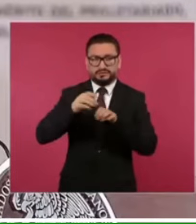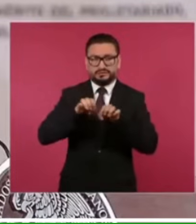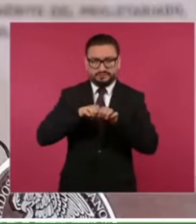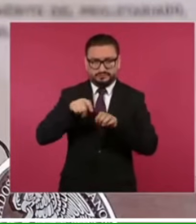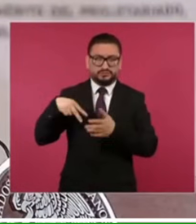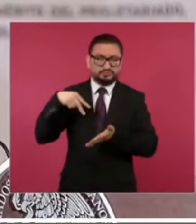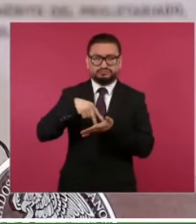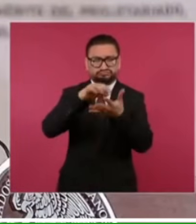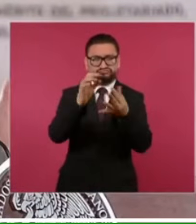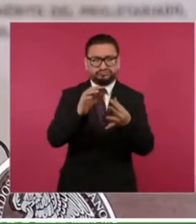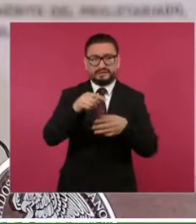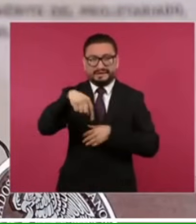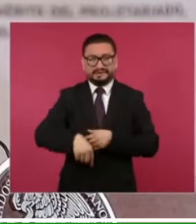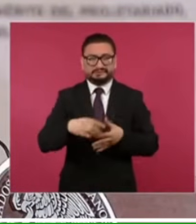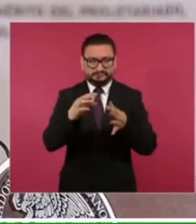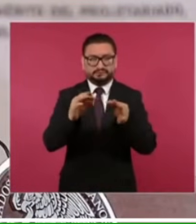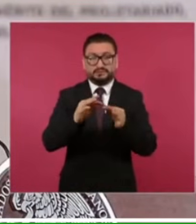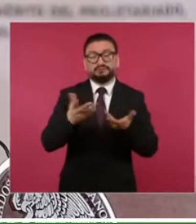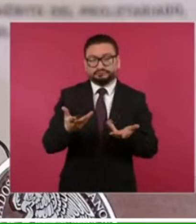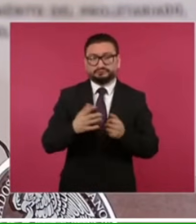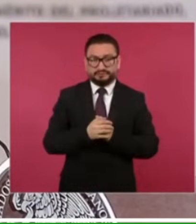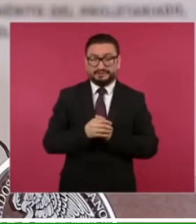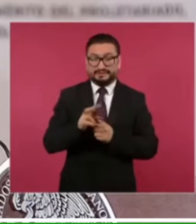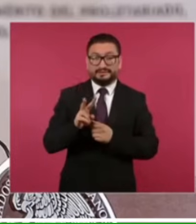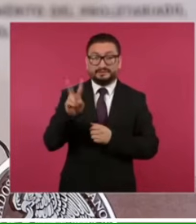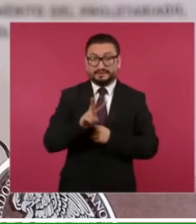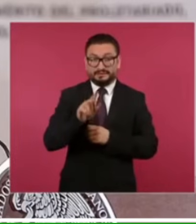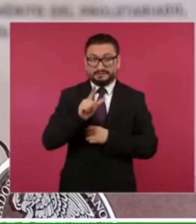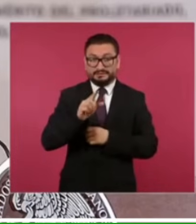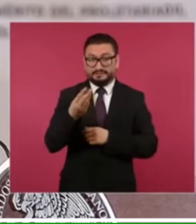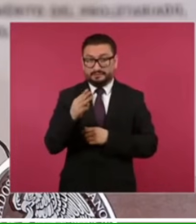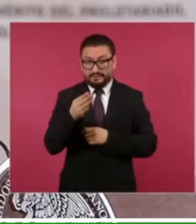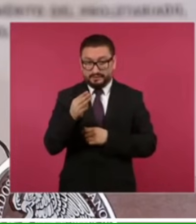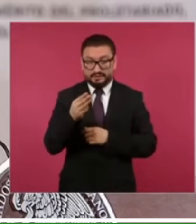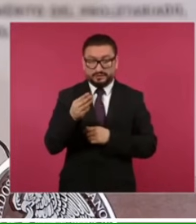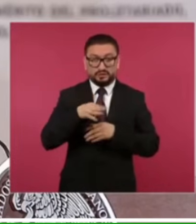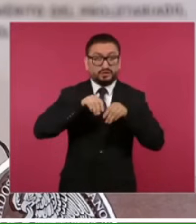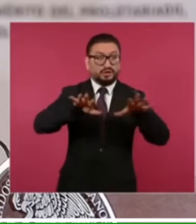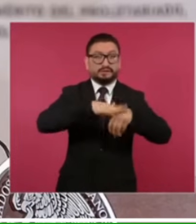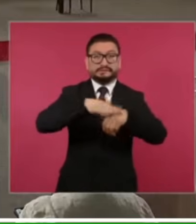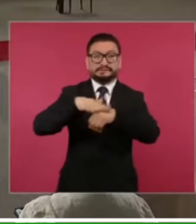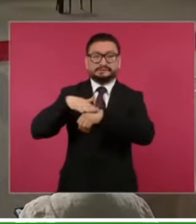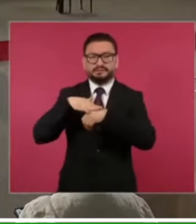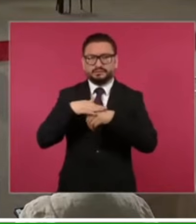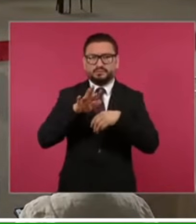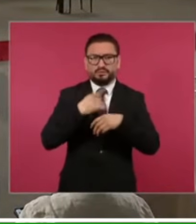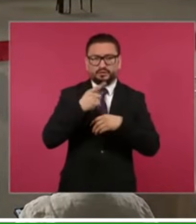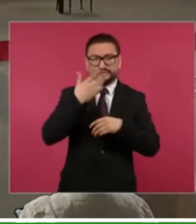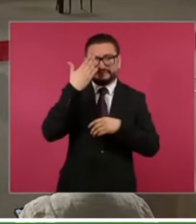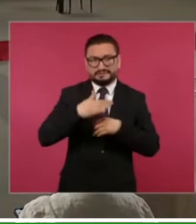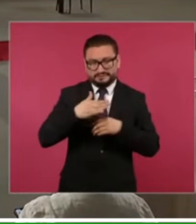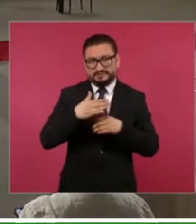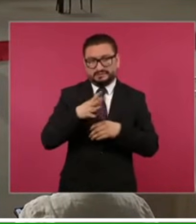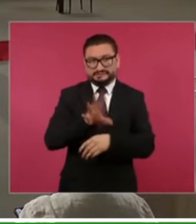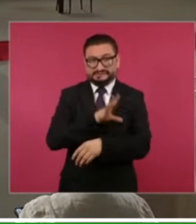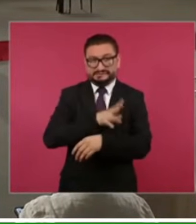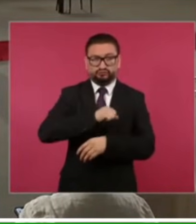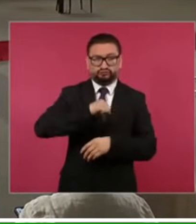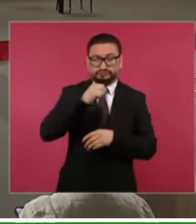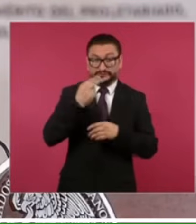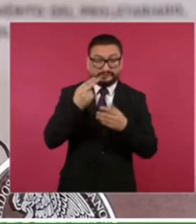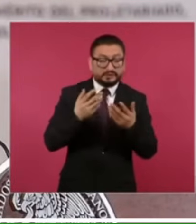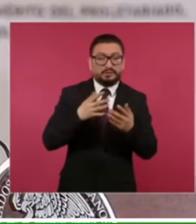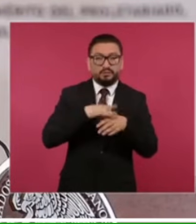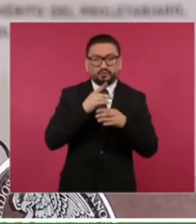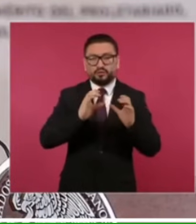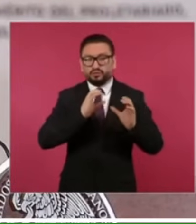Comisión Federal de Electricidad. Al contrario, el viernes 17 de mayo, el SENACE emitió una alerta operativa para atender la alta demanda. Y esto se trató de una